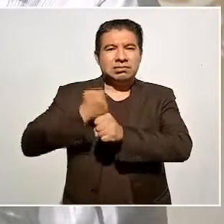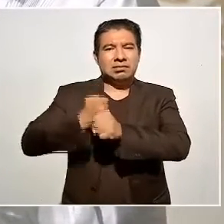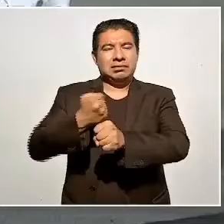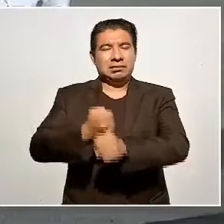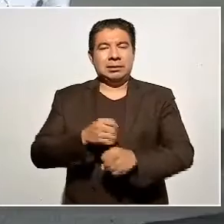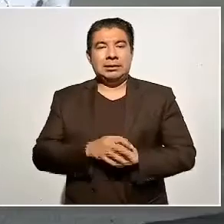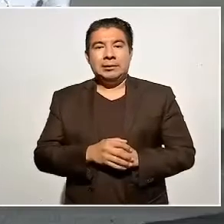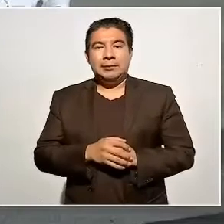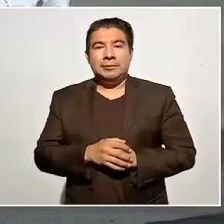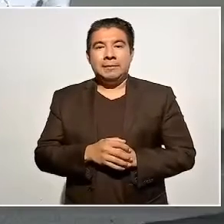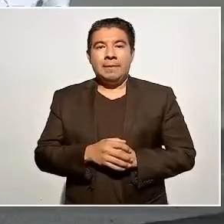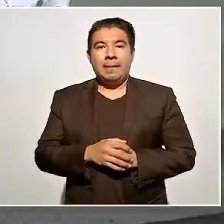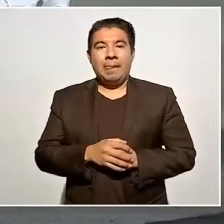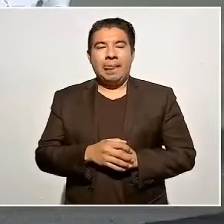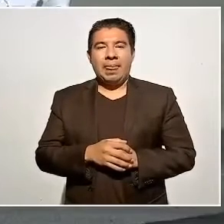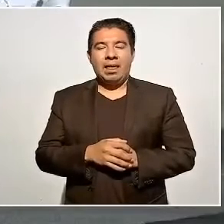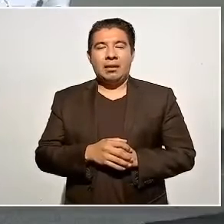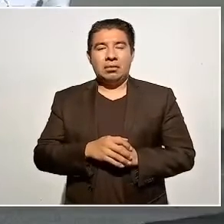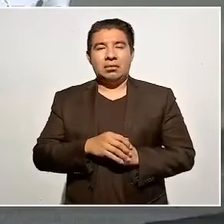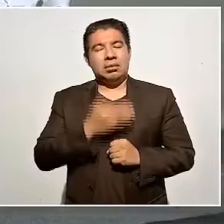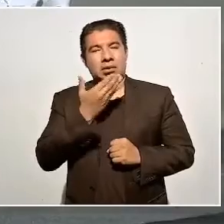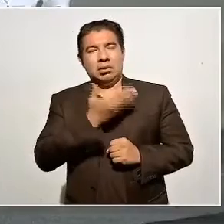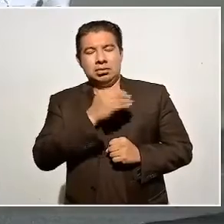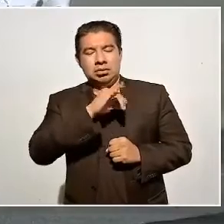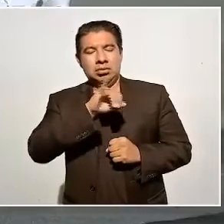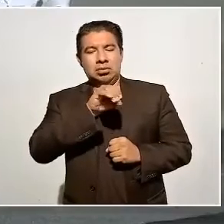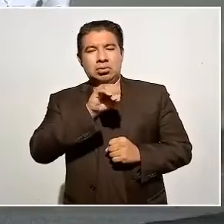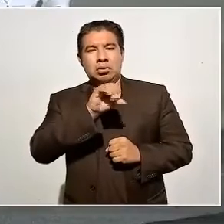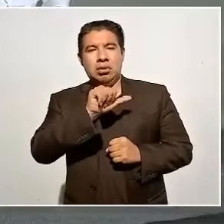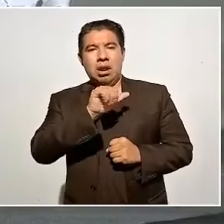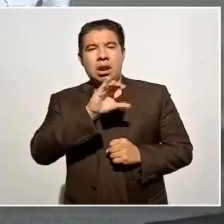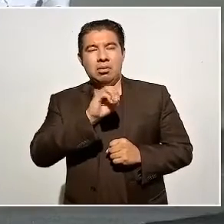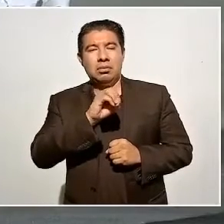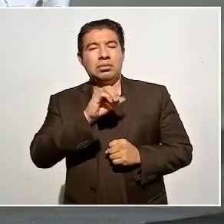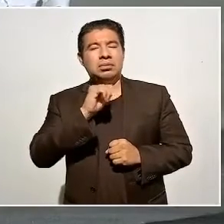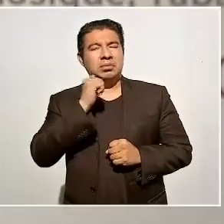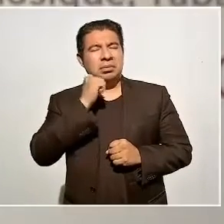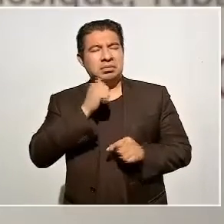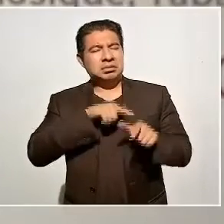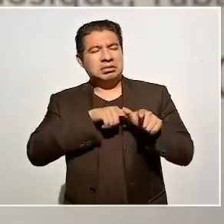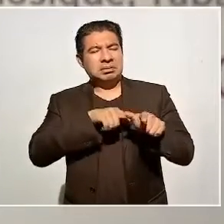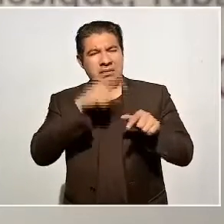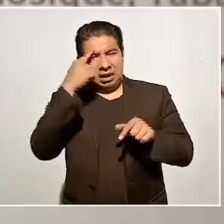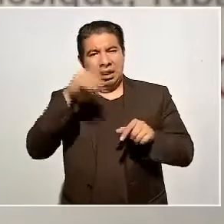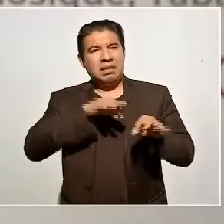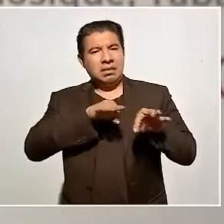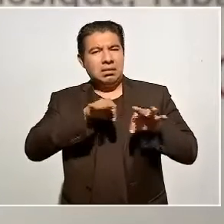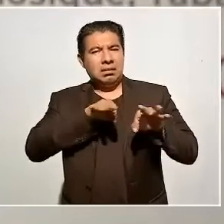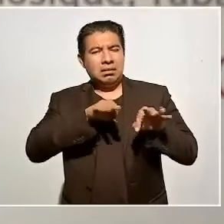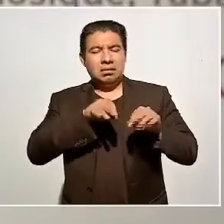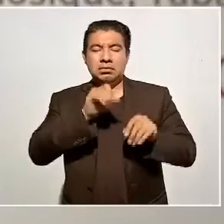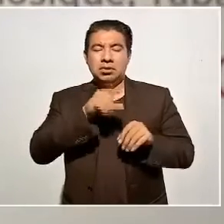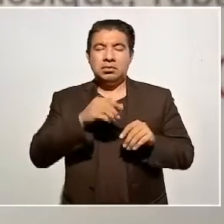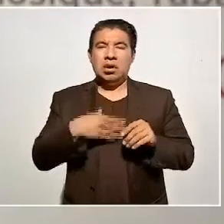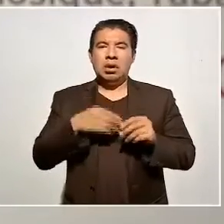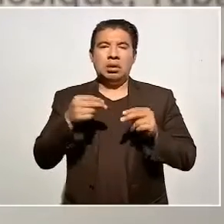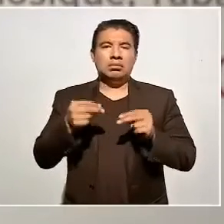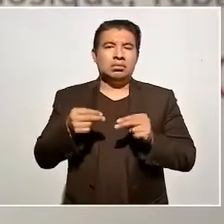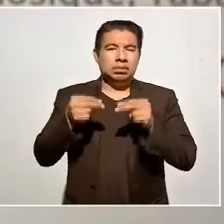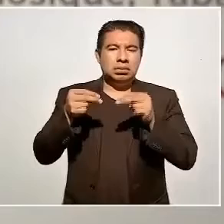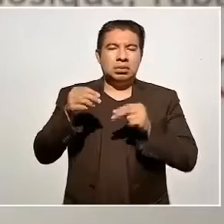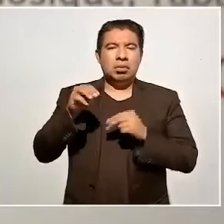que siga Joao, la empresa Mota